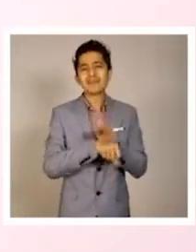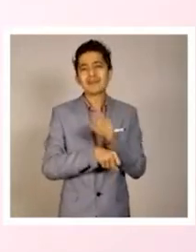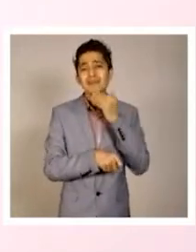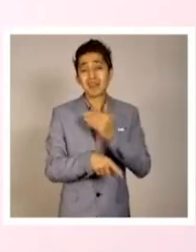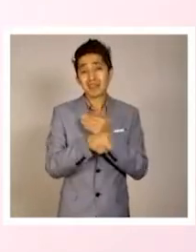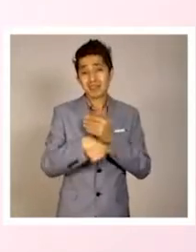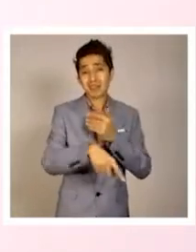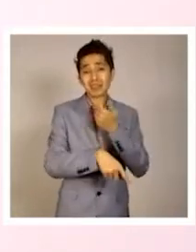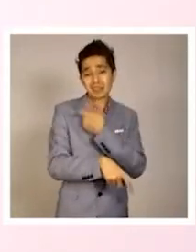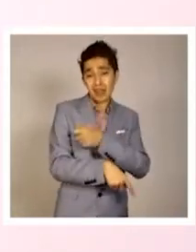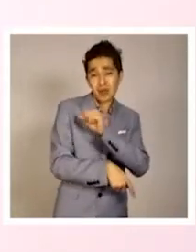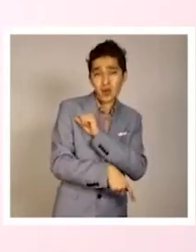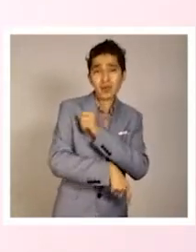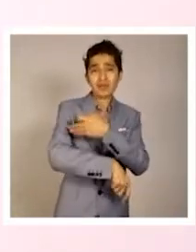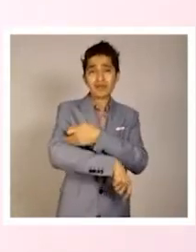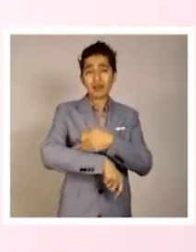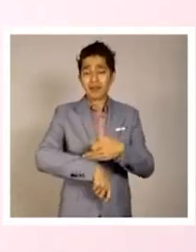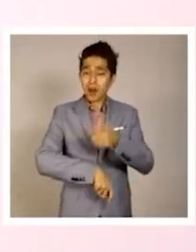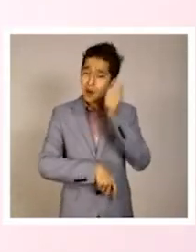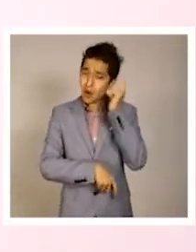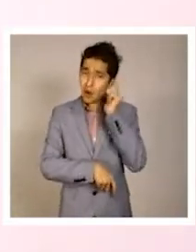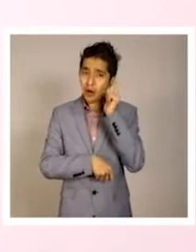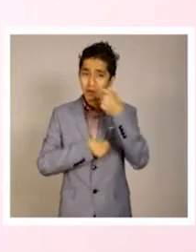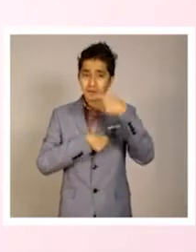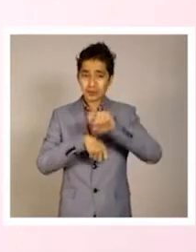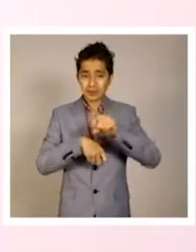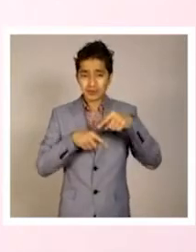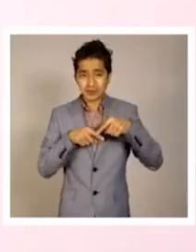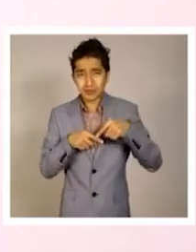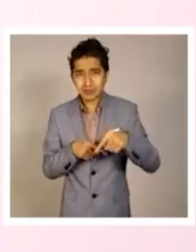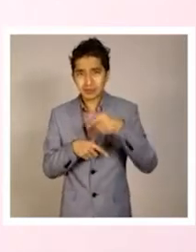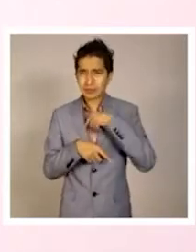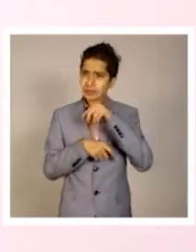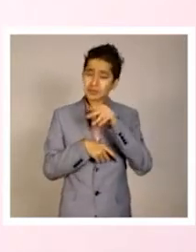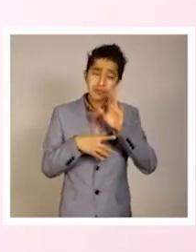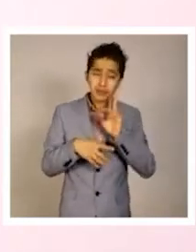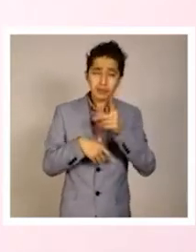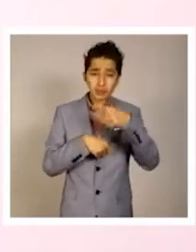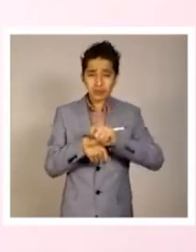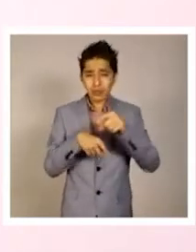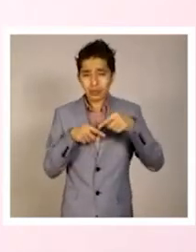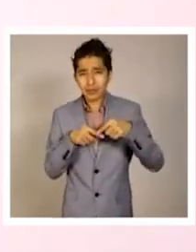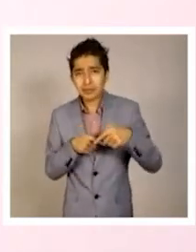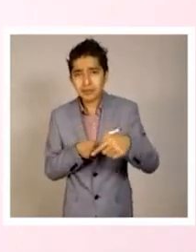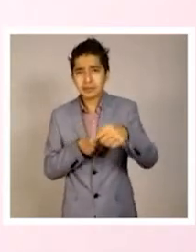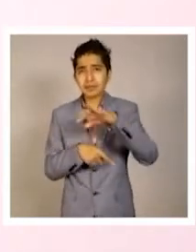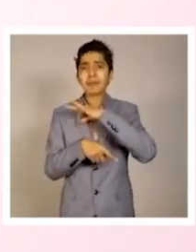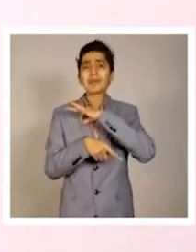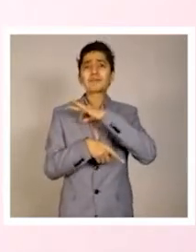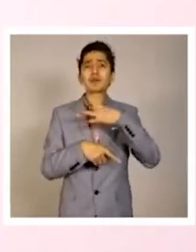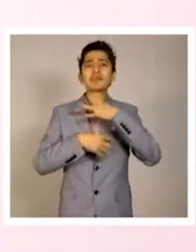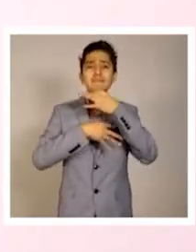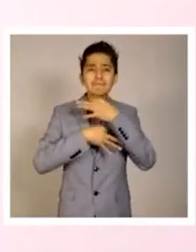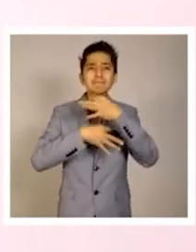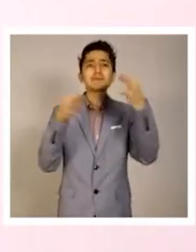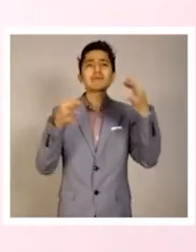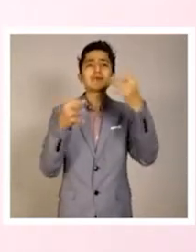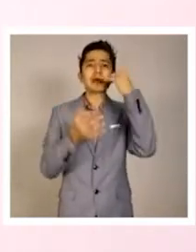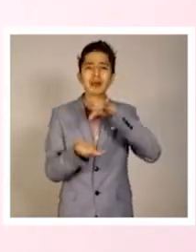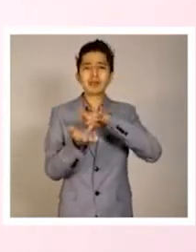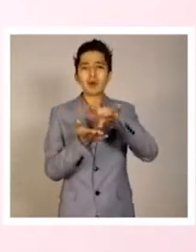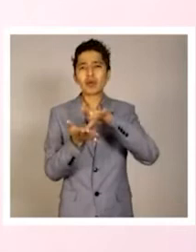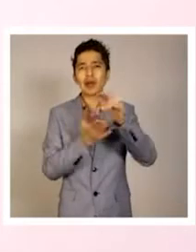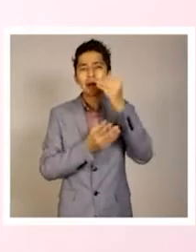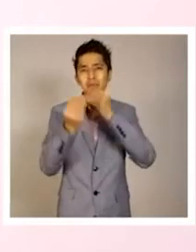Hacienda pues es muy difícil, pues así como un hoyo negro, porque no hay con quién hablar, nadie contesta